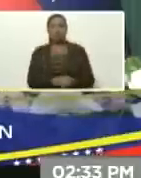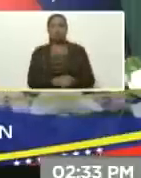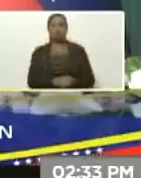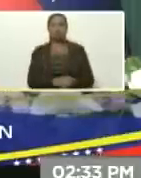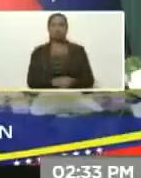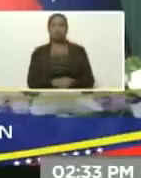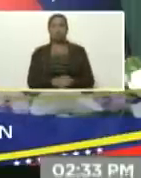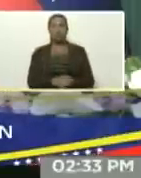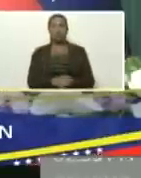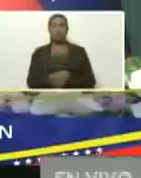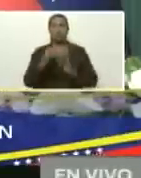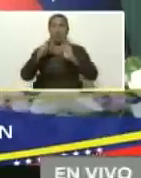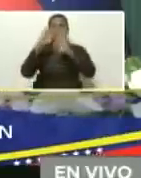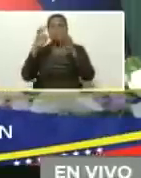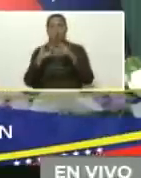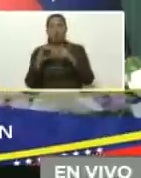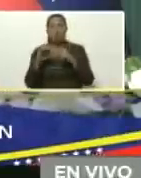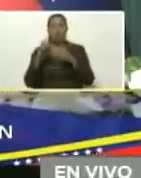de ese diálogo